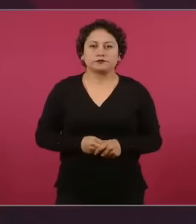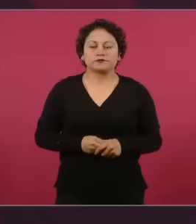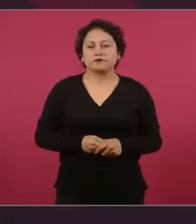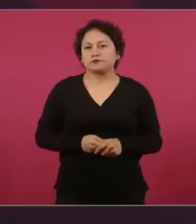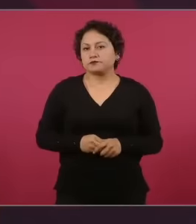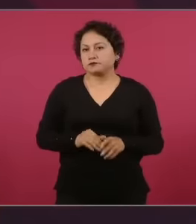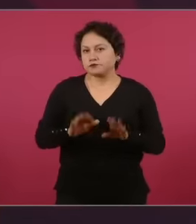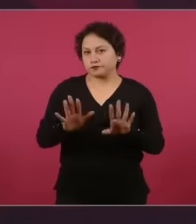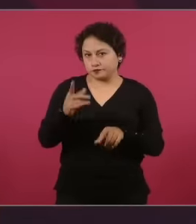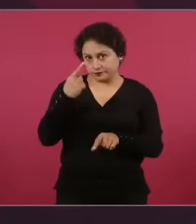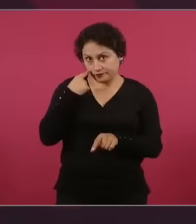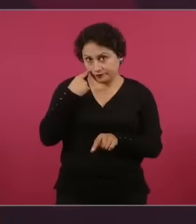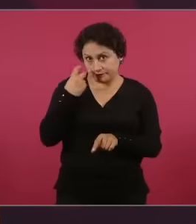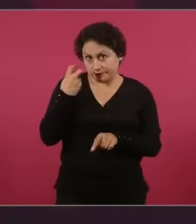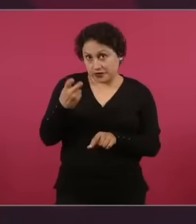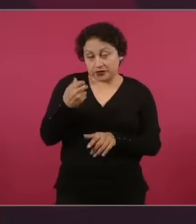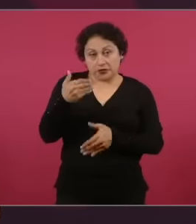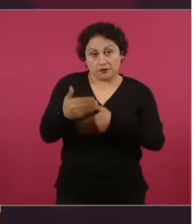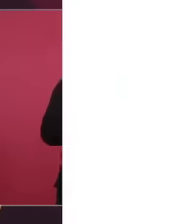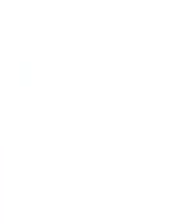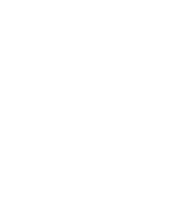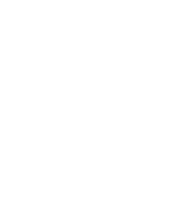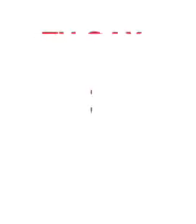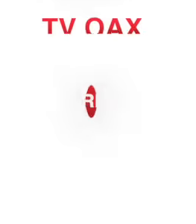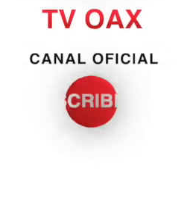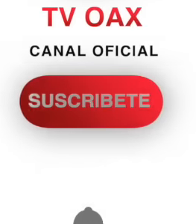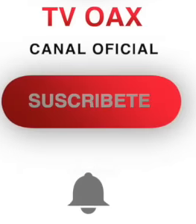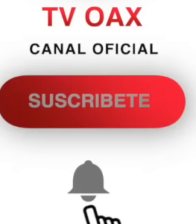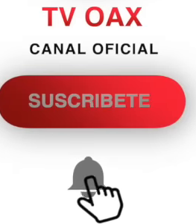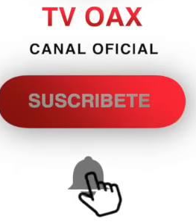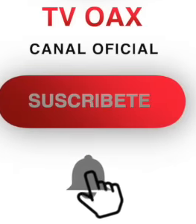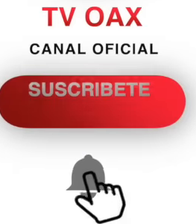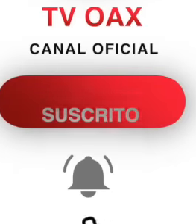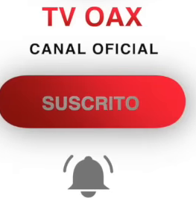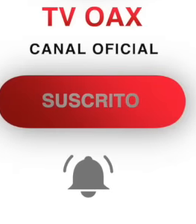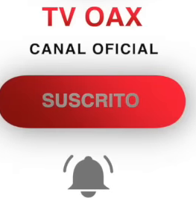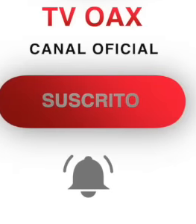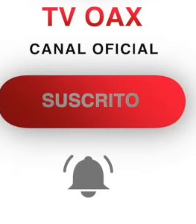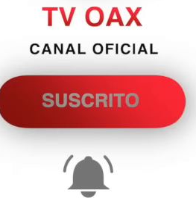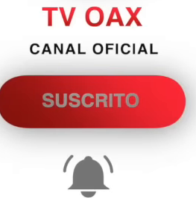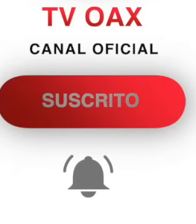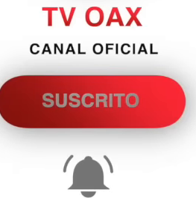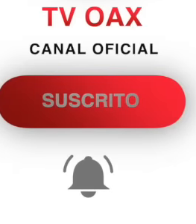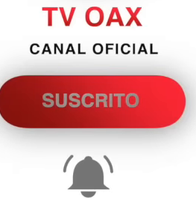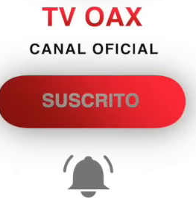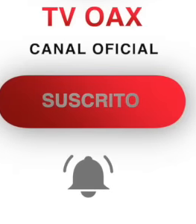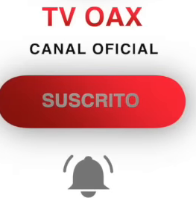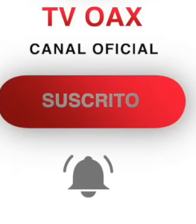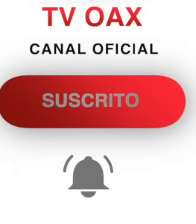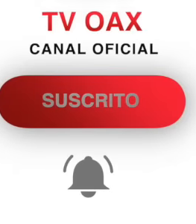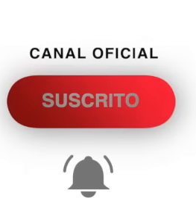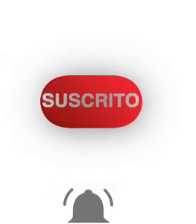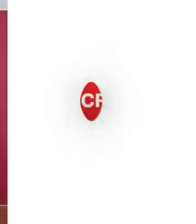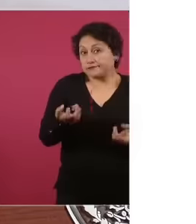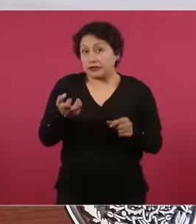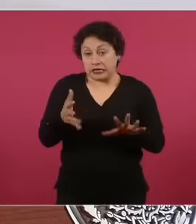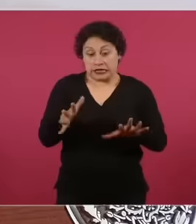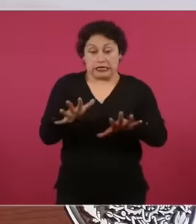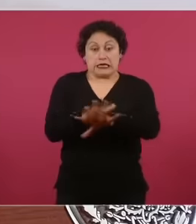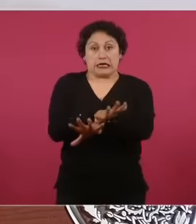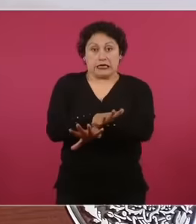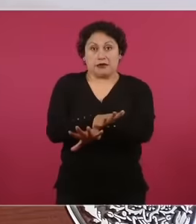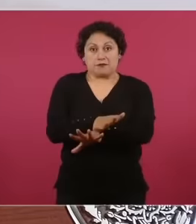proceso de transformación, de cambio, que siempre genera